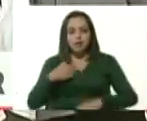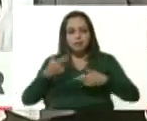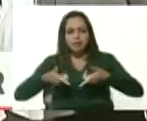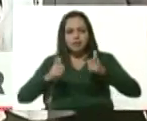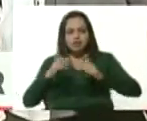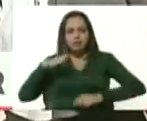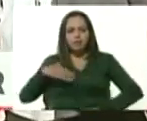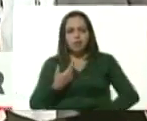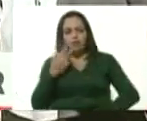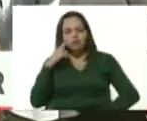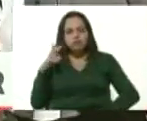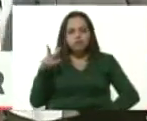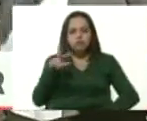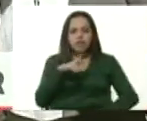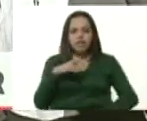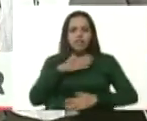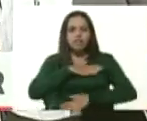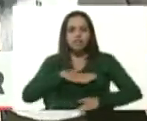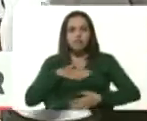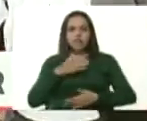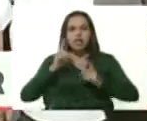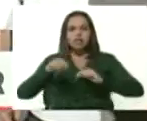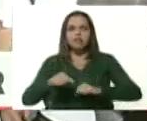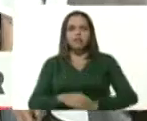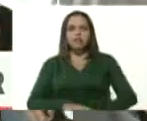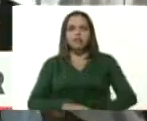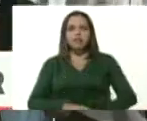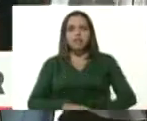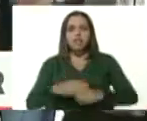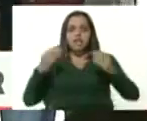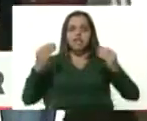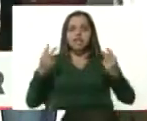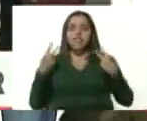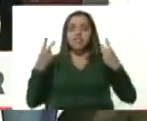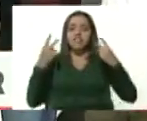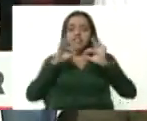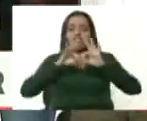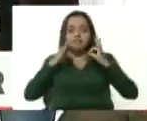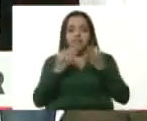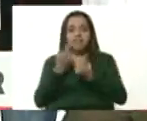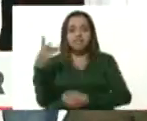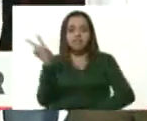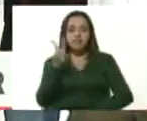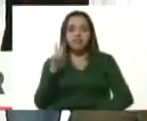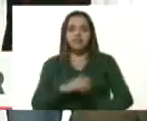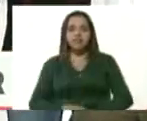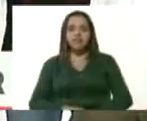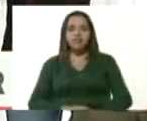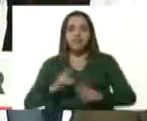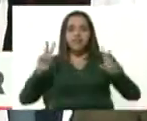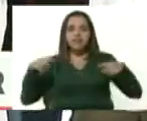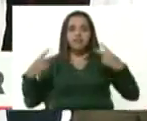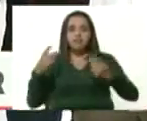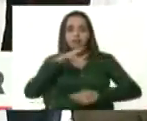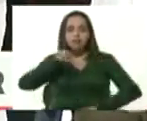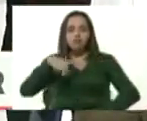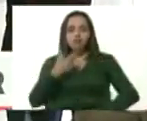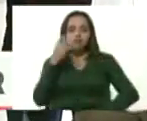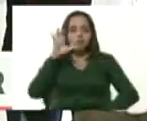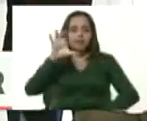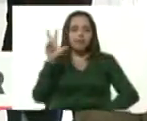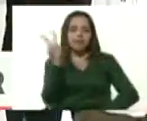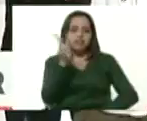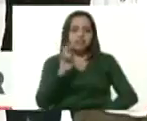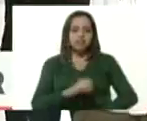a recorrerlo y disfrutarlo también. ¡Que viva la familia de Venezuela! ¡Que viva nuestra patria amada!